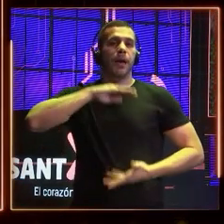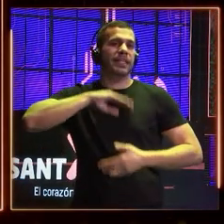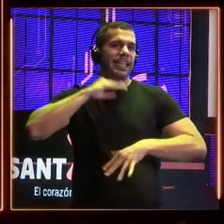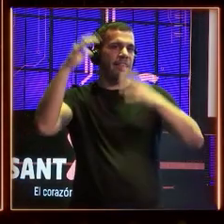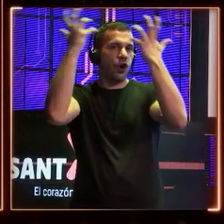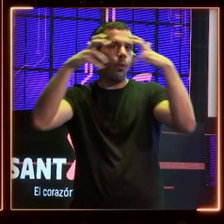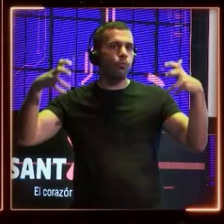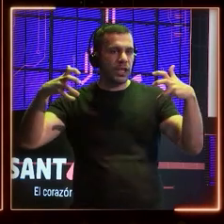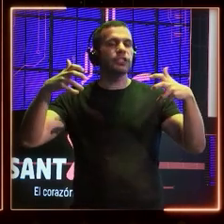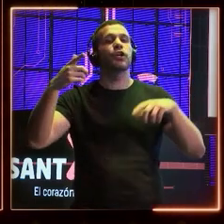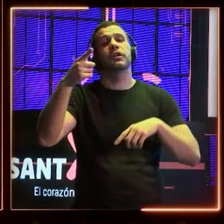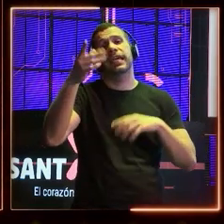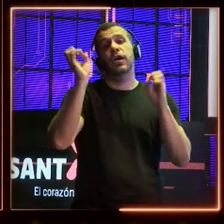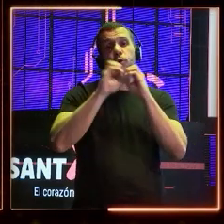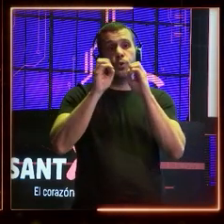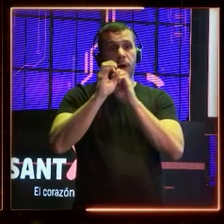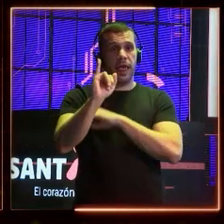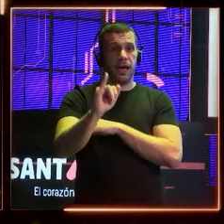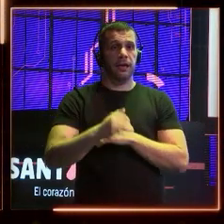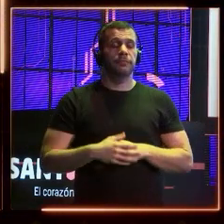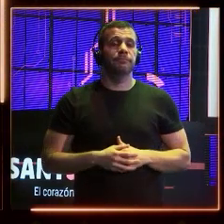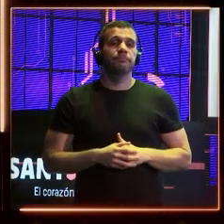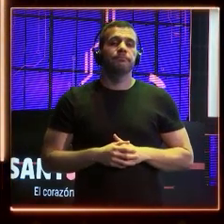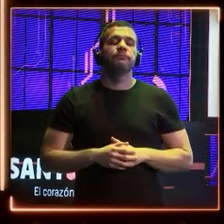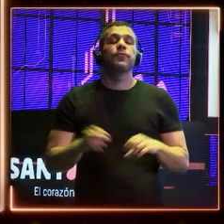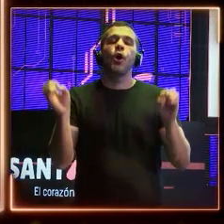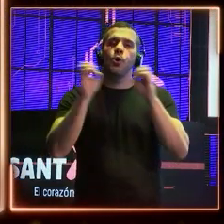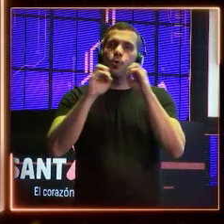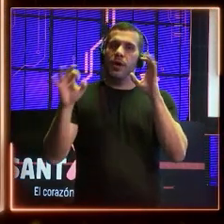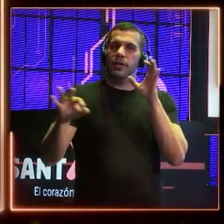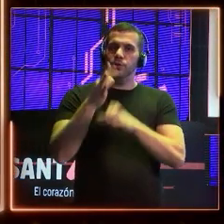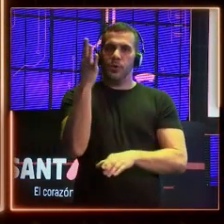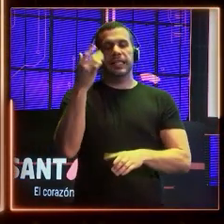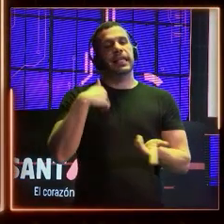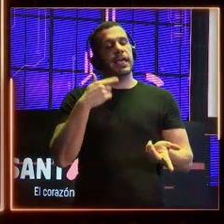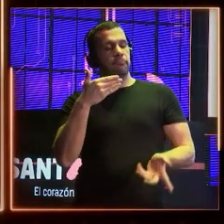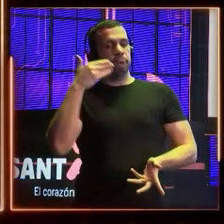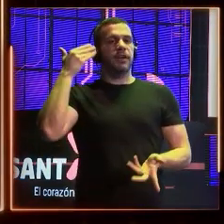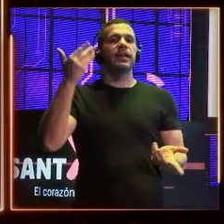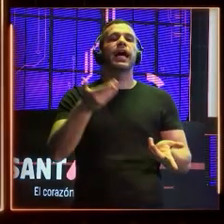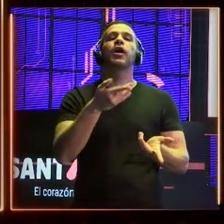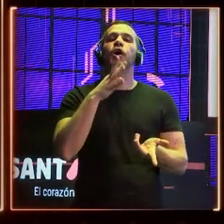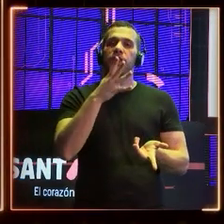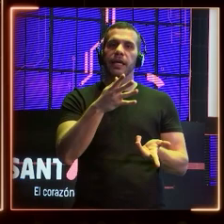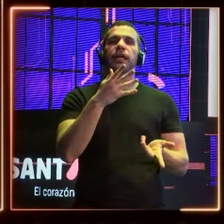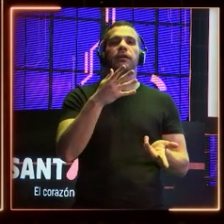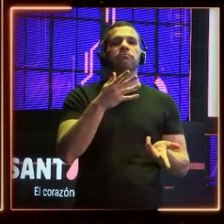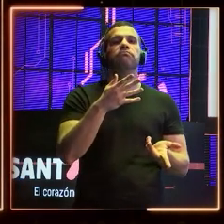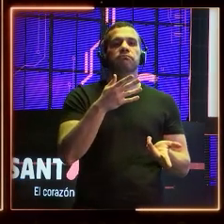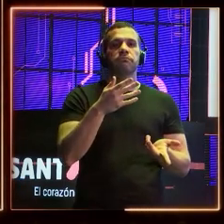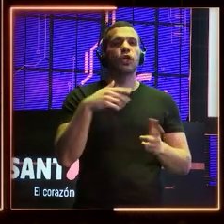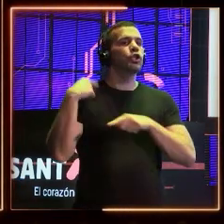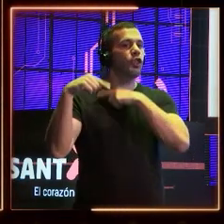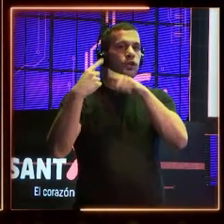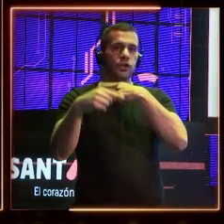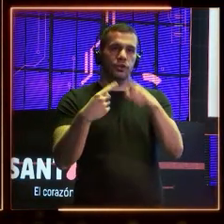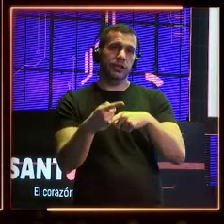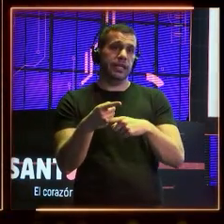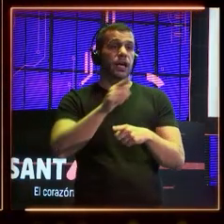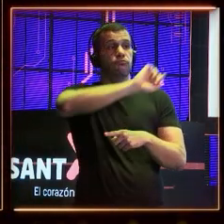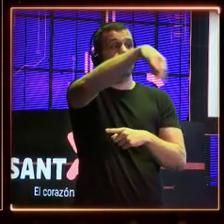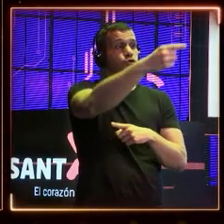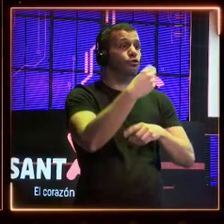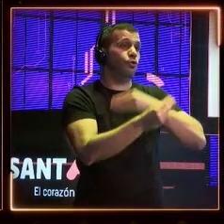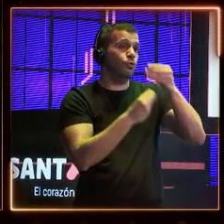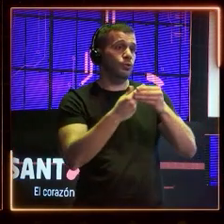momento determinado Google Google tiene hoy la suerte y el privilegio de tocar la vida de muchos vosotros de vosotros cada día Google